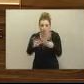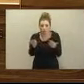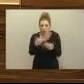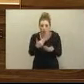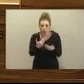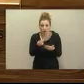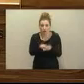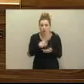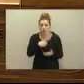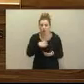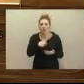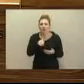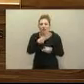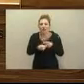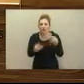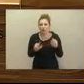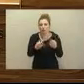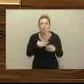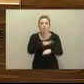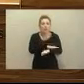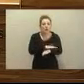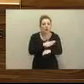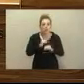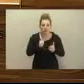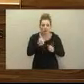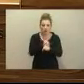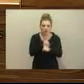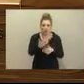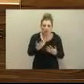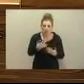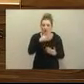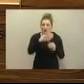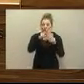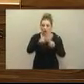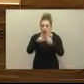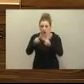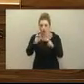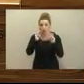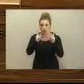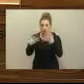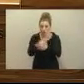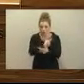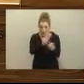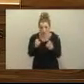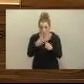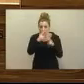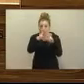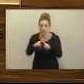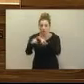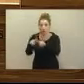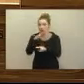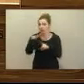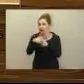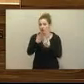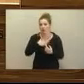¿Qué se puede hacer para que este Gobierno se ponga las pilas en revisar todos los casos que tiene pendientes? Porque mi